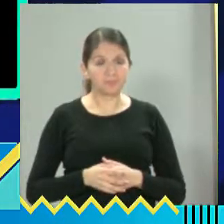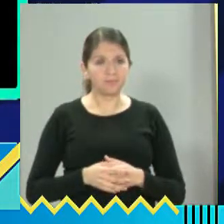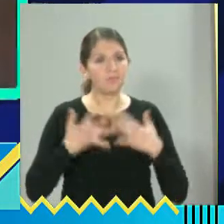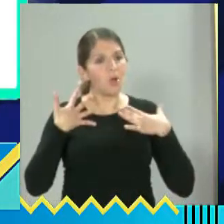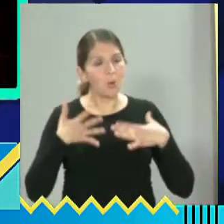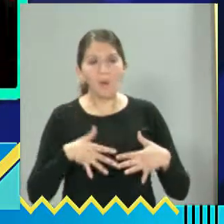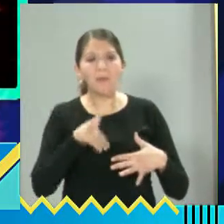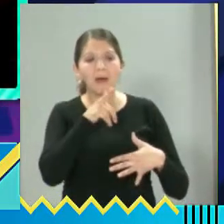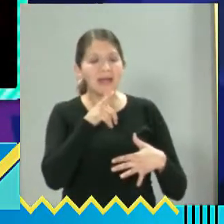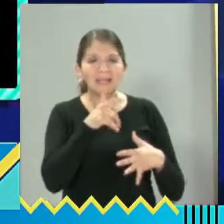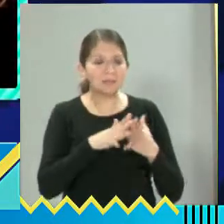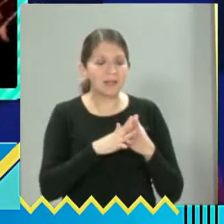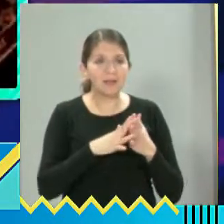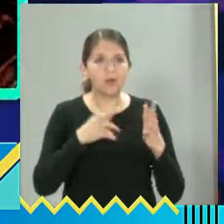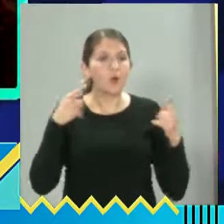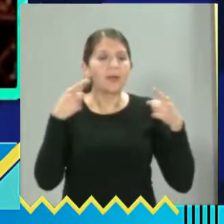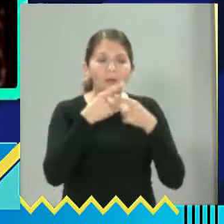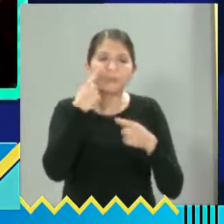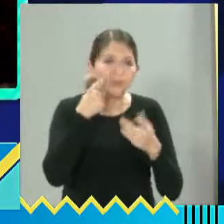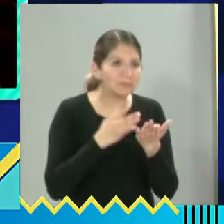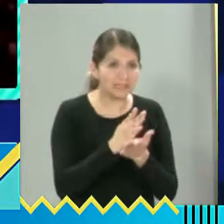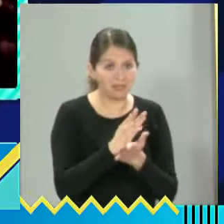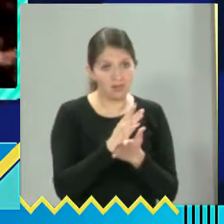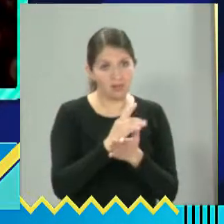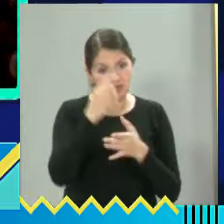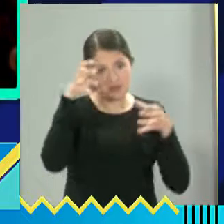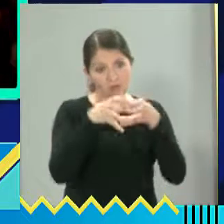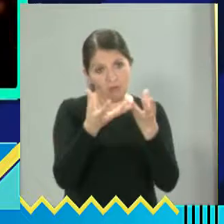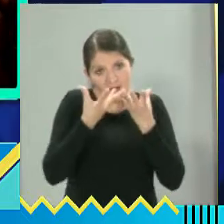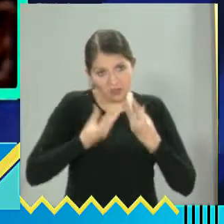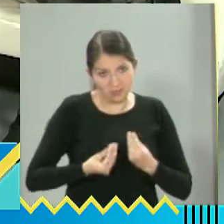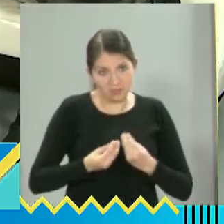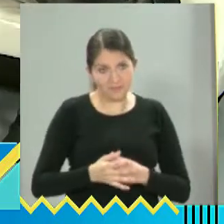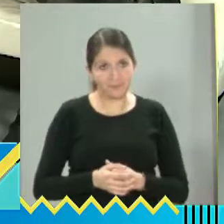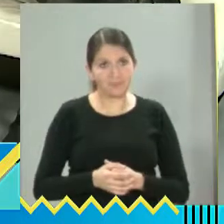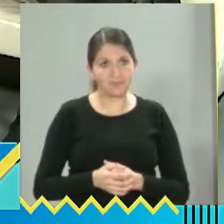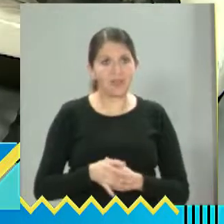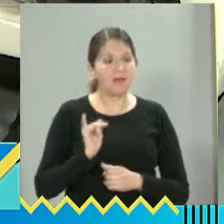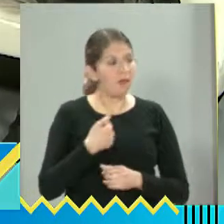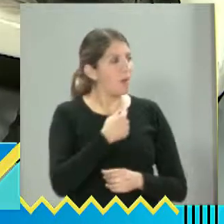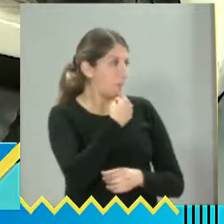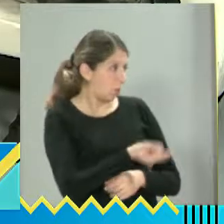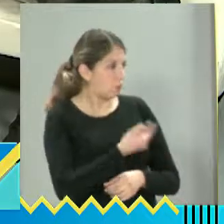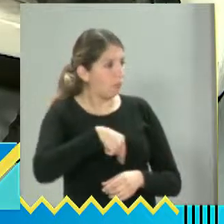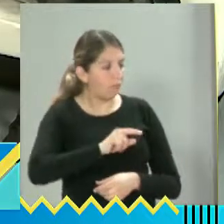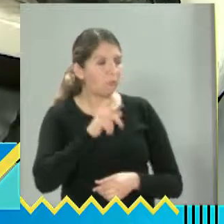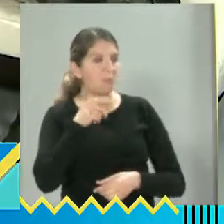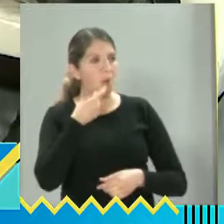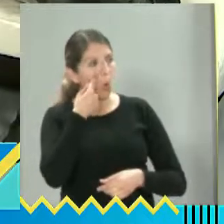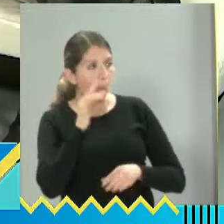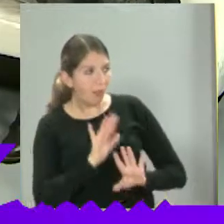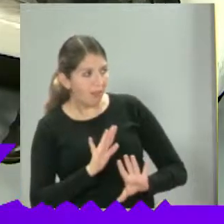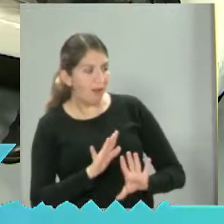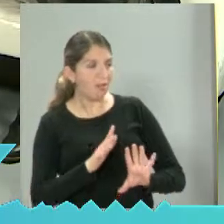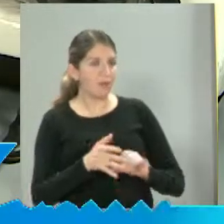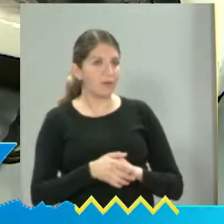vivir muchos años y el cerebro es funcional a ello. Nos ponemos más precavidos, tratamos de tener,